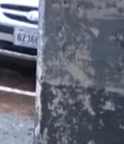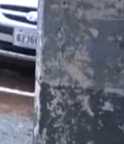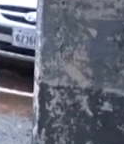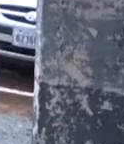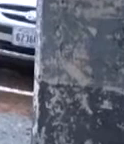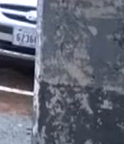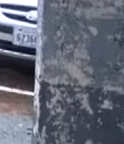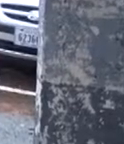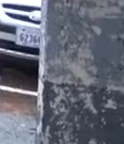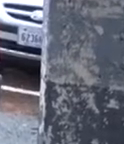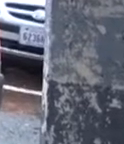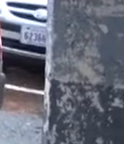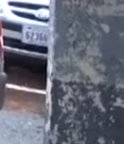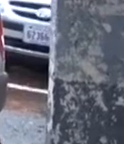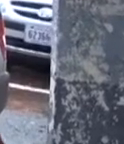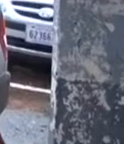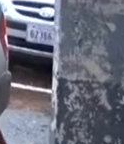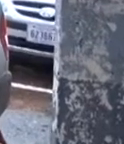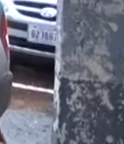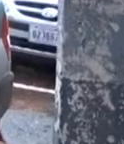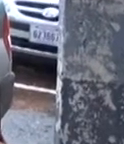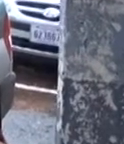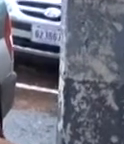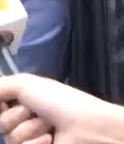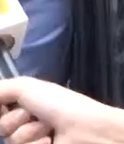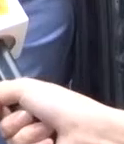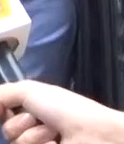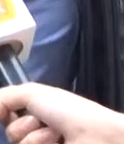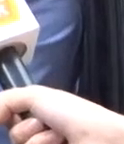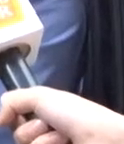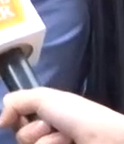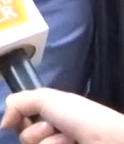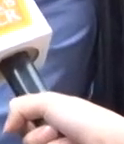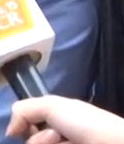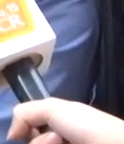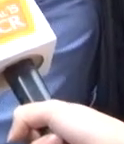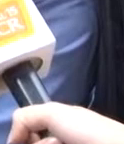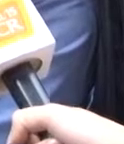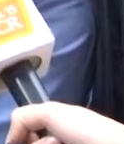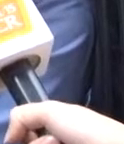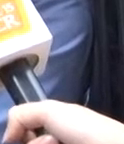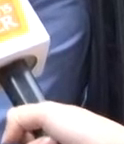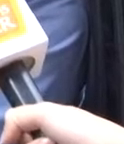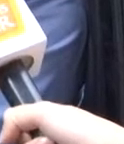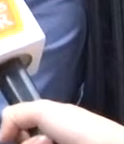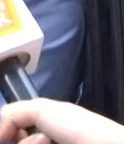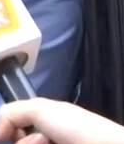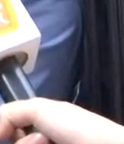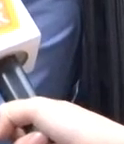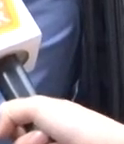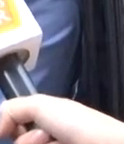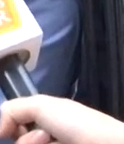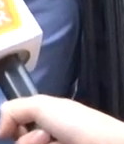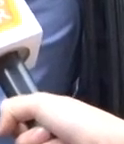pues casi creo que más que todo los responsables actualmente diría que todos en vista de que de buena manera